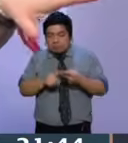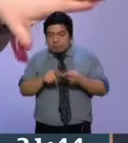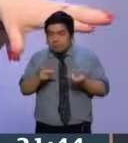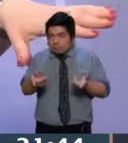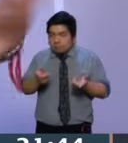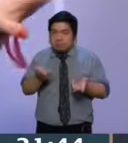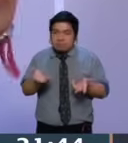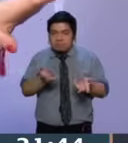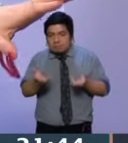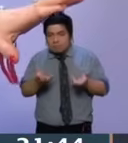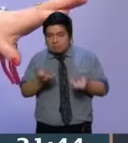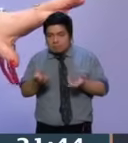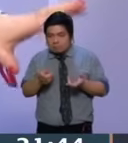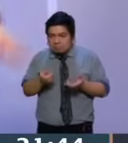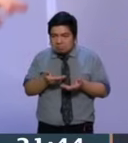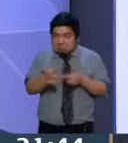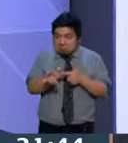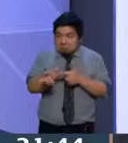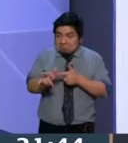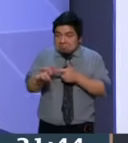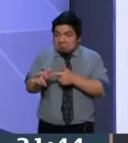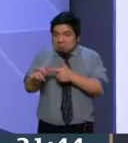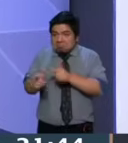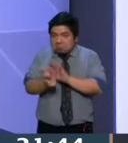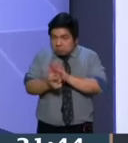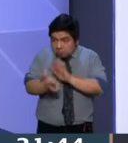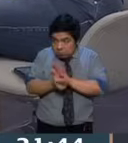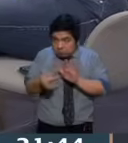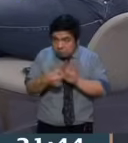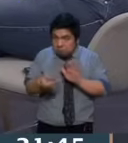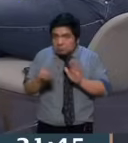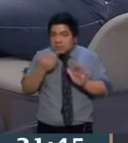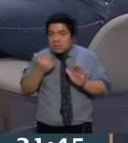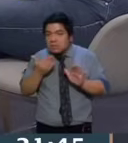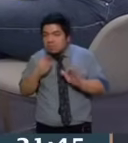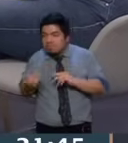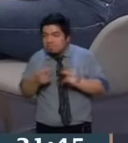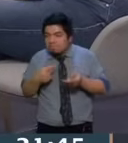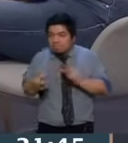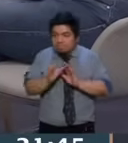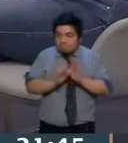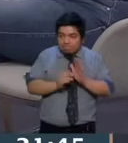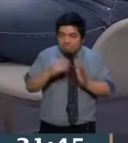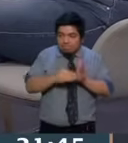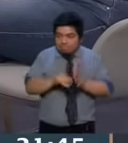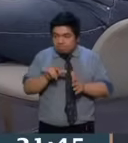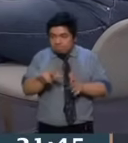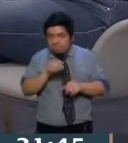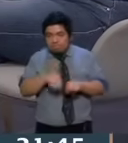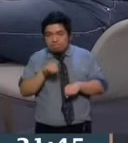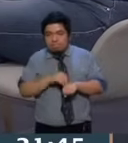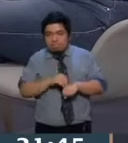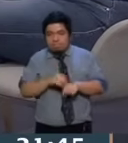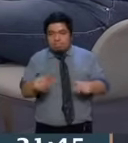pero esa secretaria cambia y no de lo quiere Gobierno. mantener, no hay ya ley que la está obligue, instalado. Claro que no, sí. No hay ley que la obligue. La Constitución ¿Dónde del está la ley? 2017 No, lo obliga. la Constitución